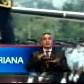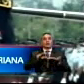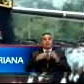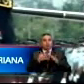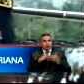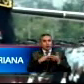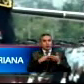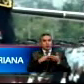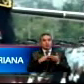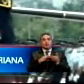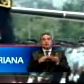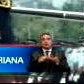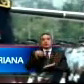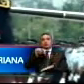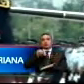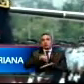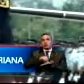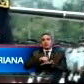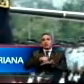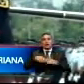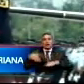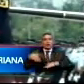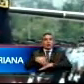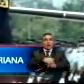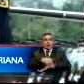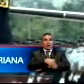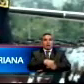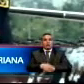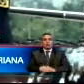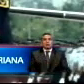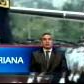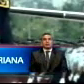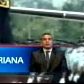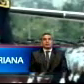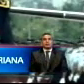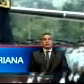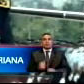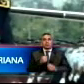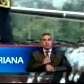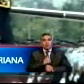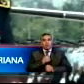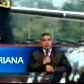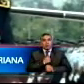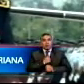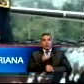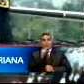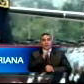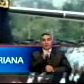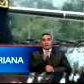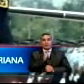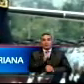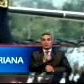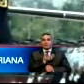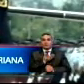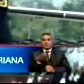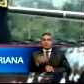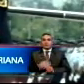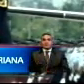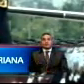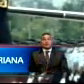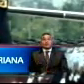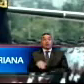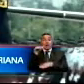comunidades, ciudades o carreteras de propiedad privada.